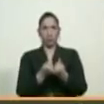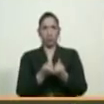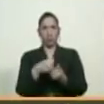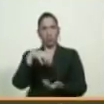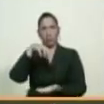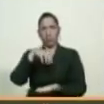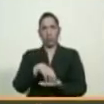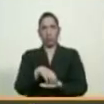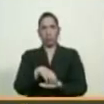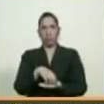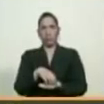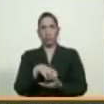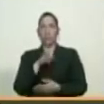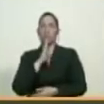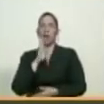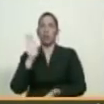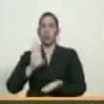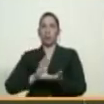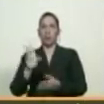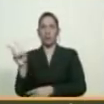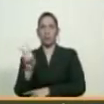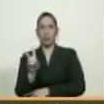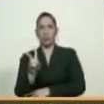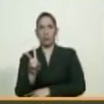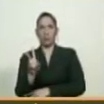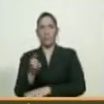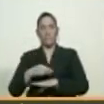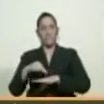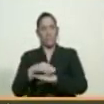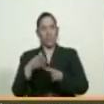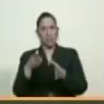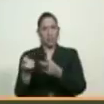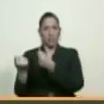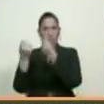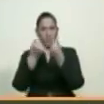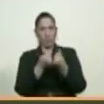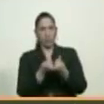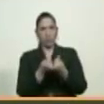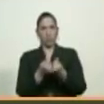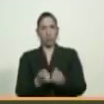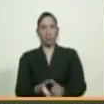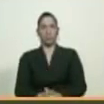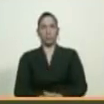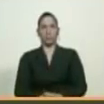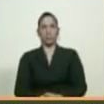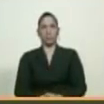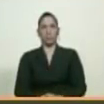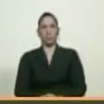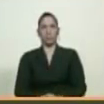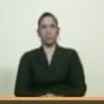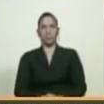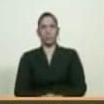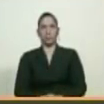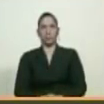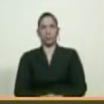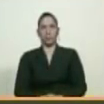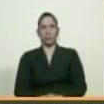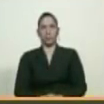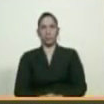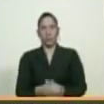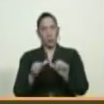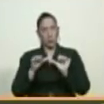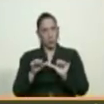Estado, el Banco Central de Venezuela, el Ministerio del Poder Popular para Economía y Finanzas hará seguimiento